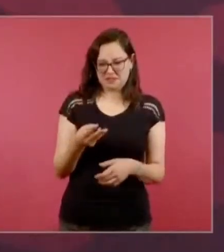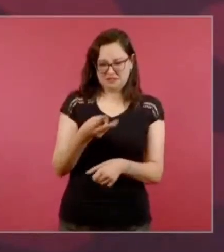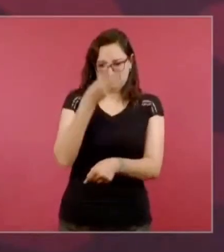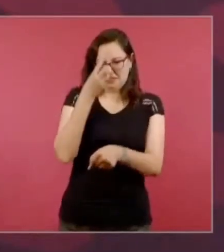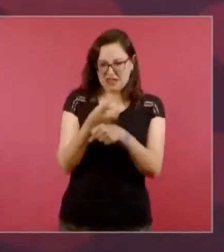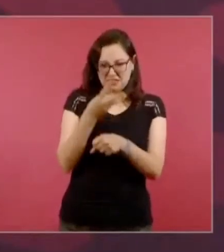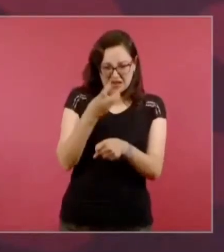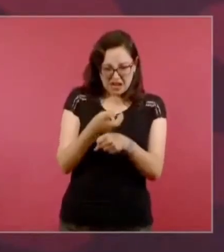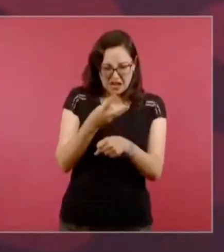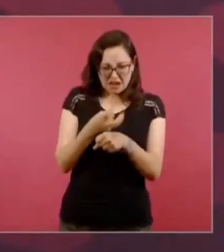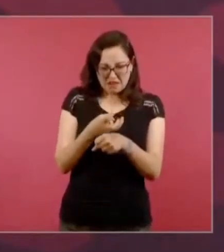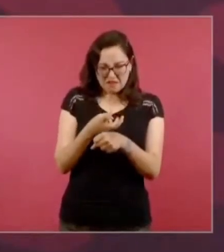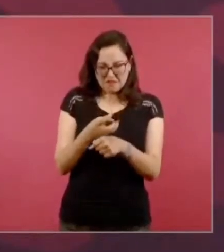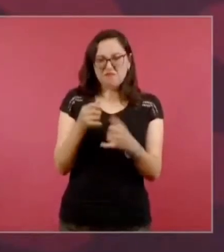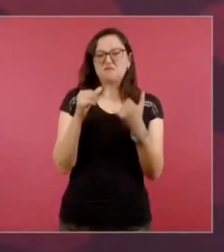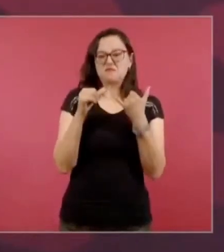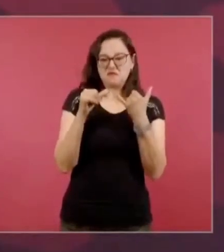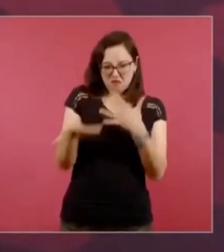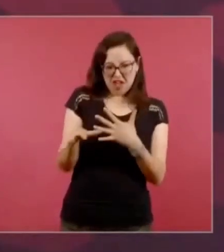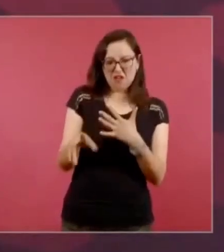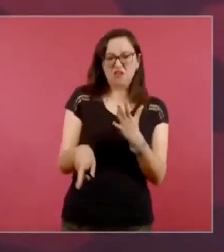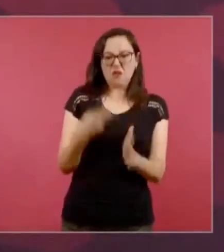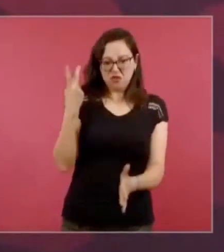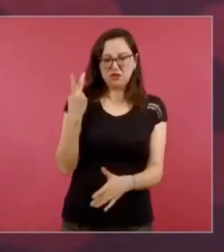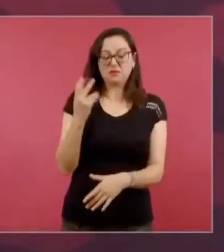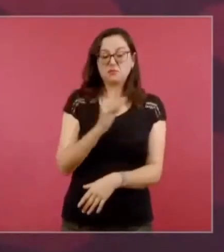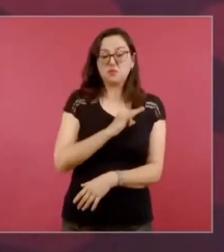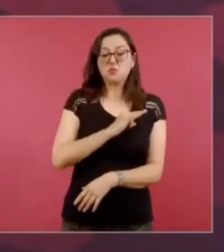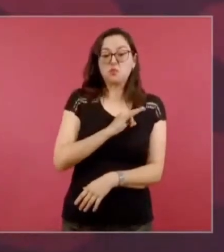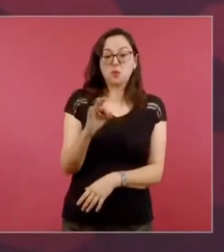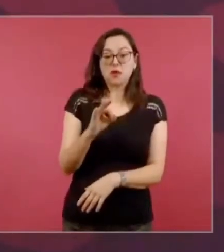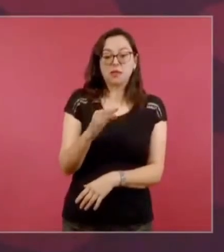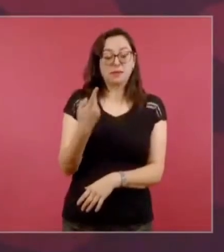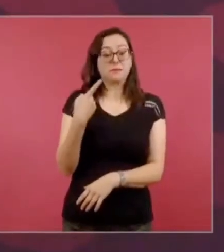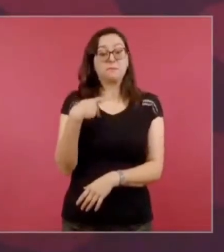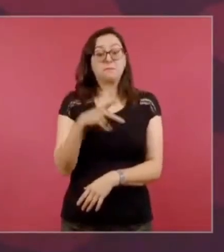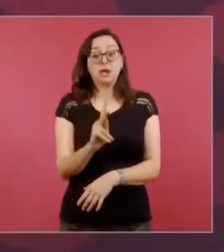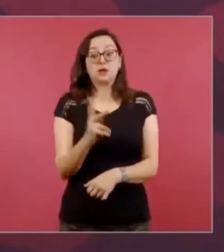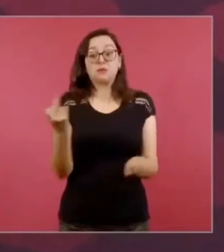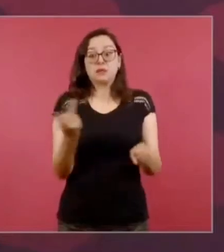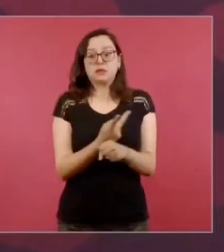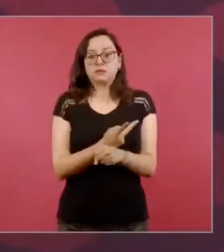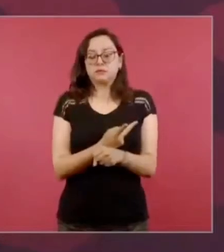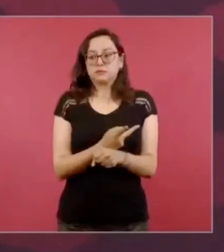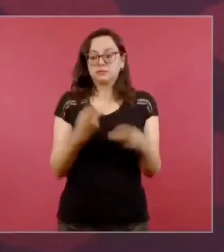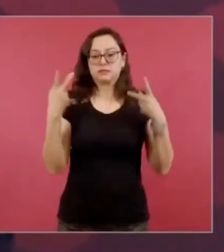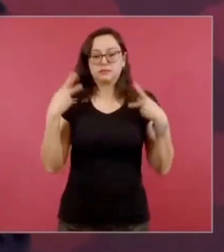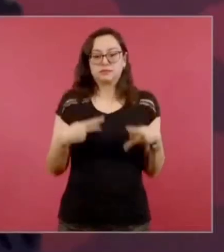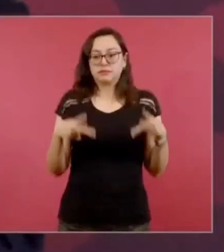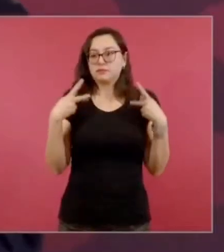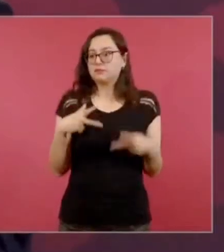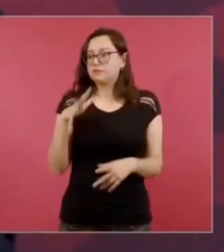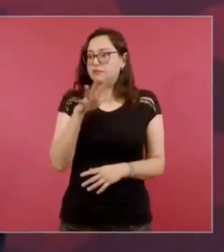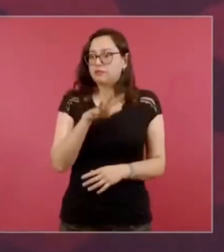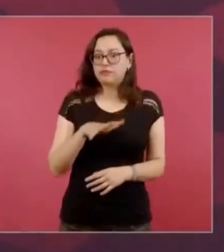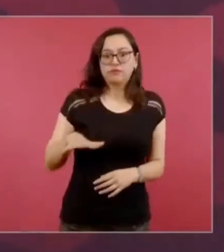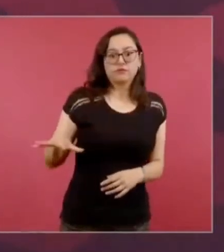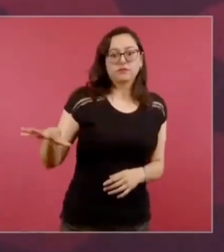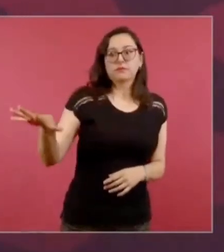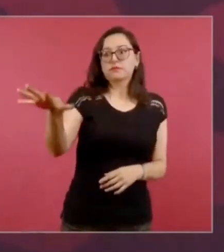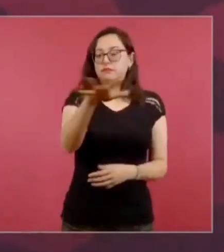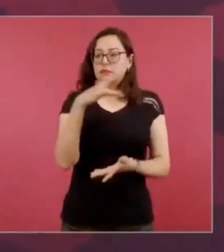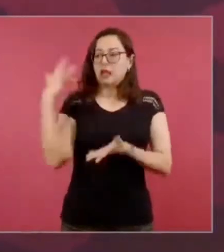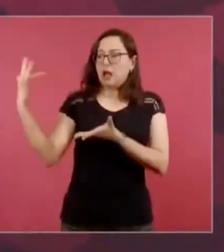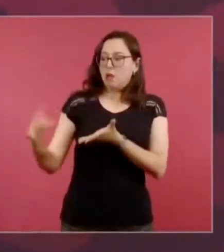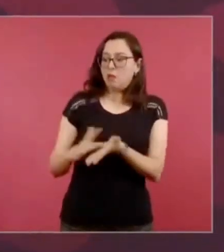posibilidad y de repente pues la gente empieza apoyarnos para la